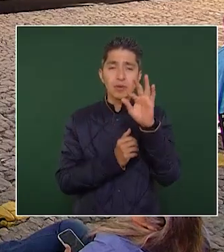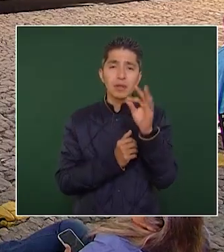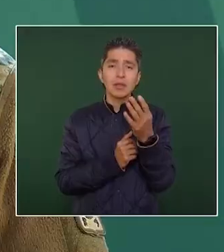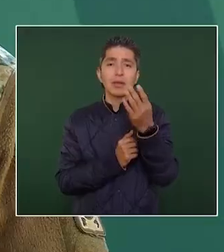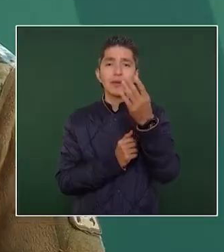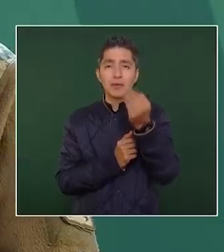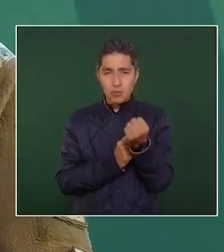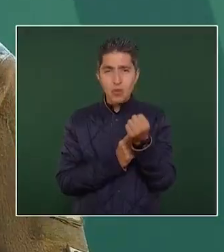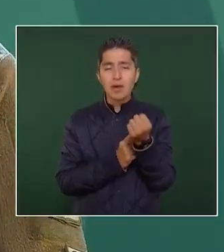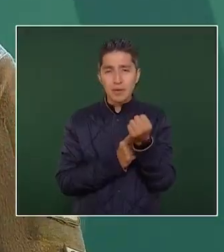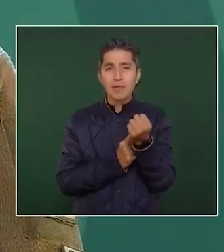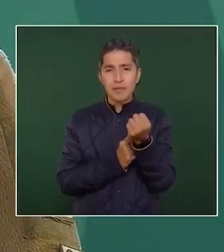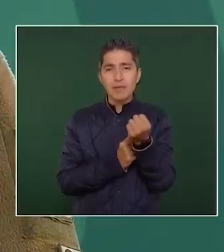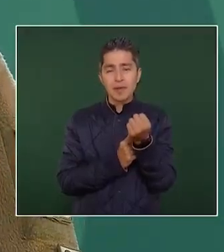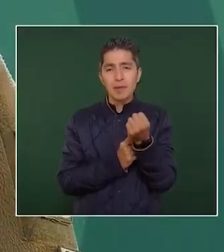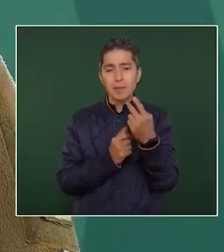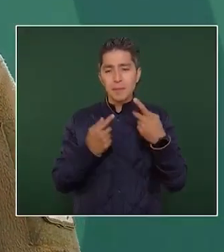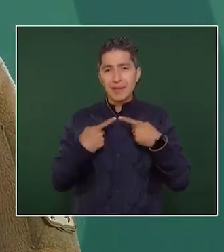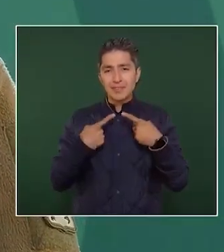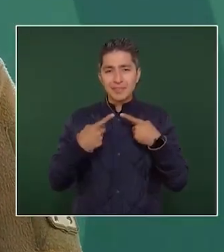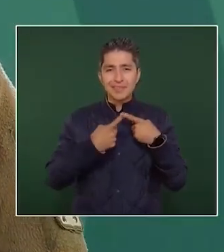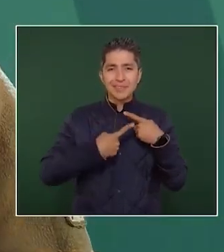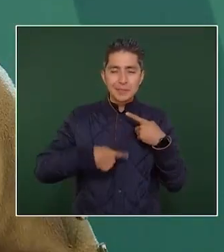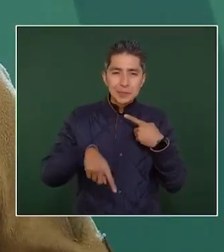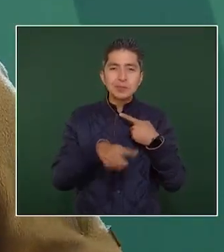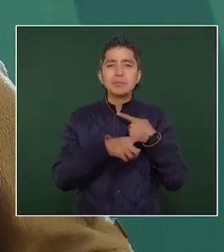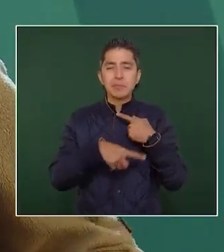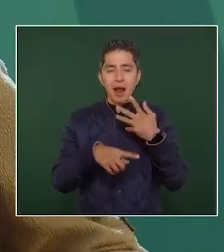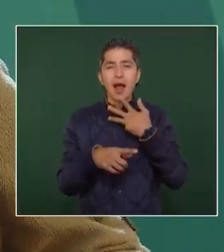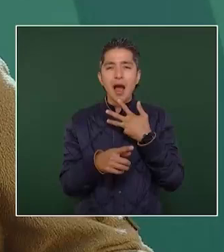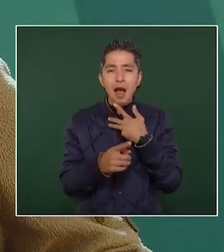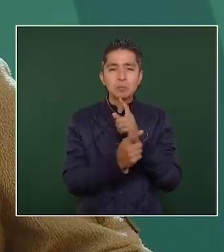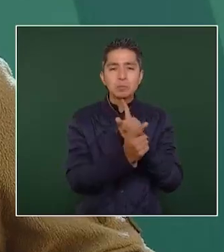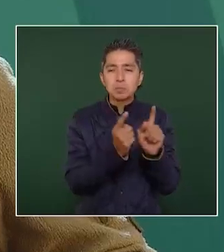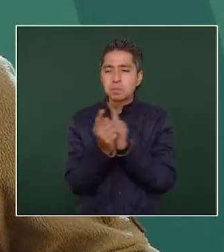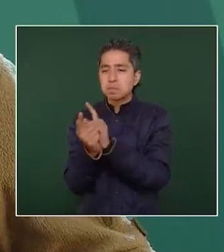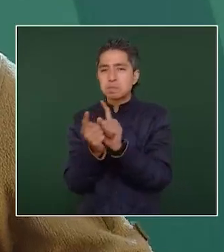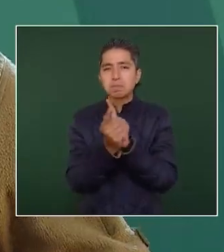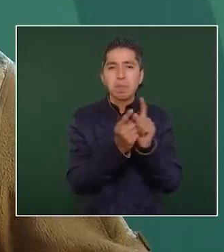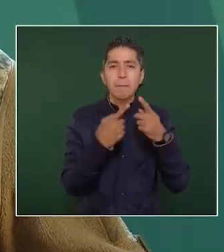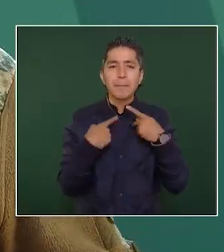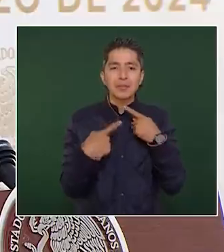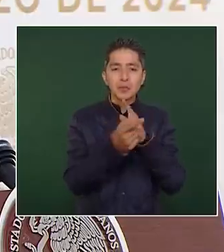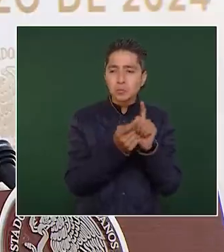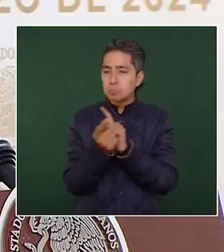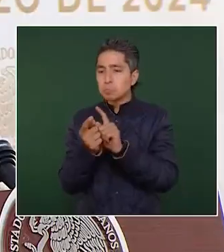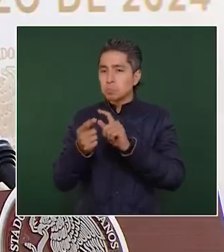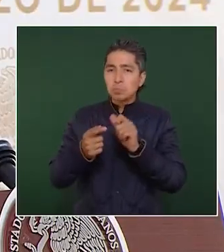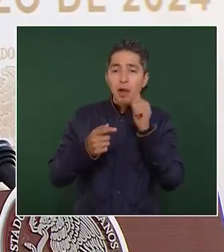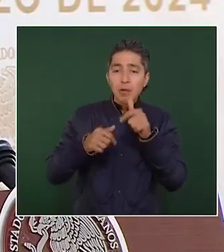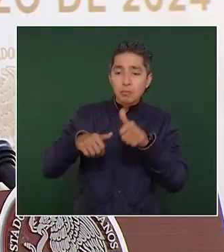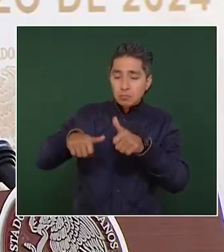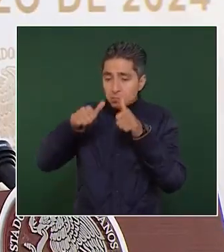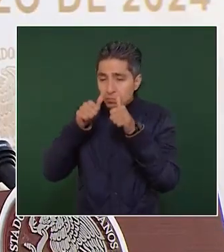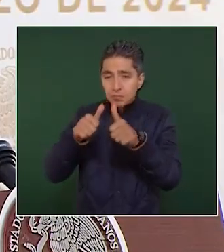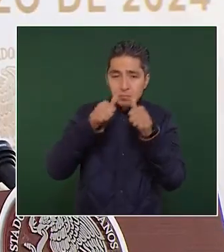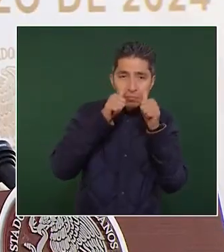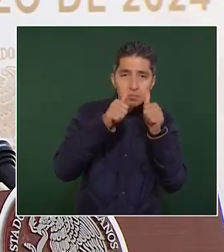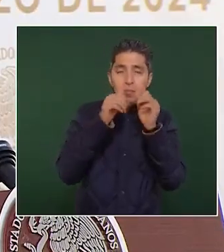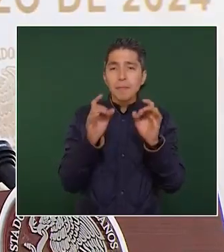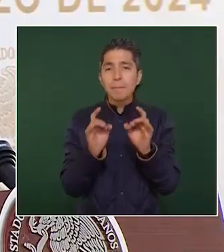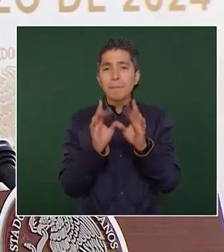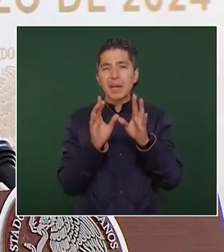26.849 elementos que, como mencioné, están en contacto con la ciudadanía atendiendo la